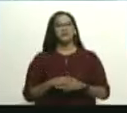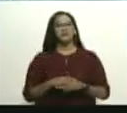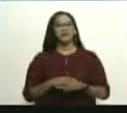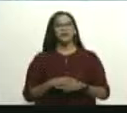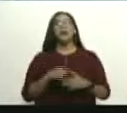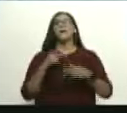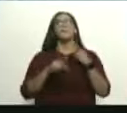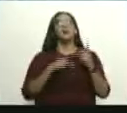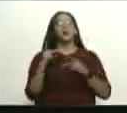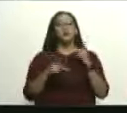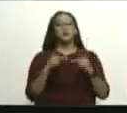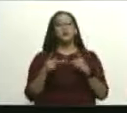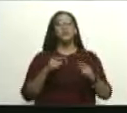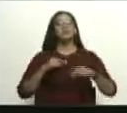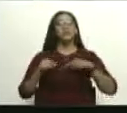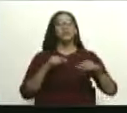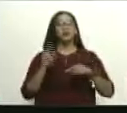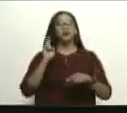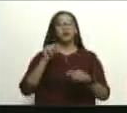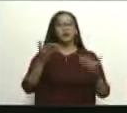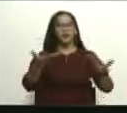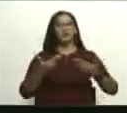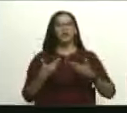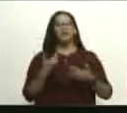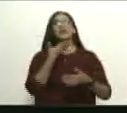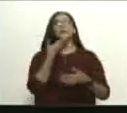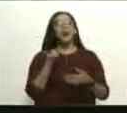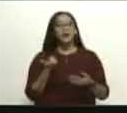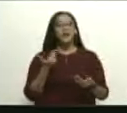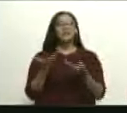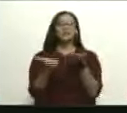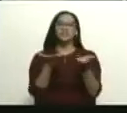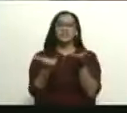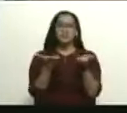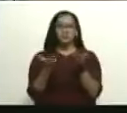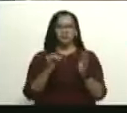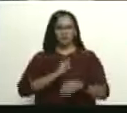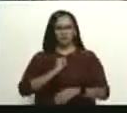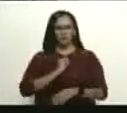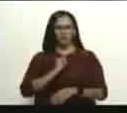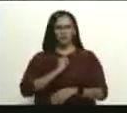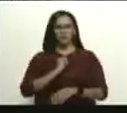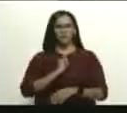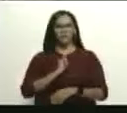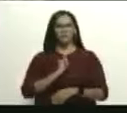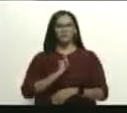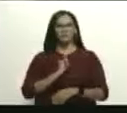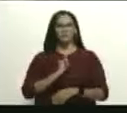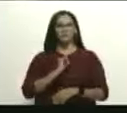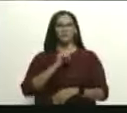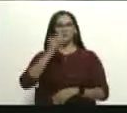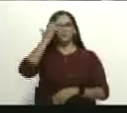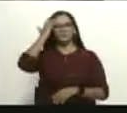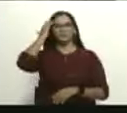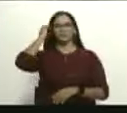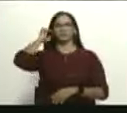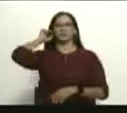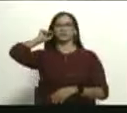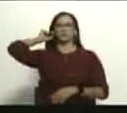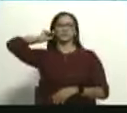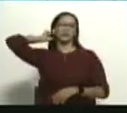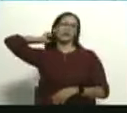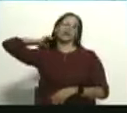Producto de esa dirección que usted nos ha dado de mejorar esos servicios de identificación, precisamente el SAIME ha avanzado